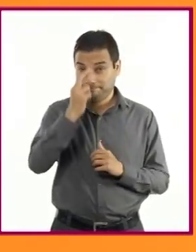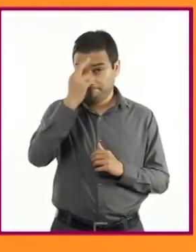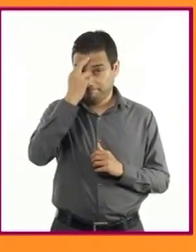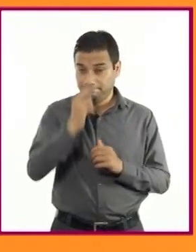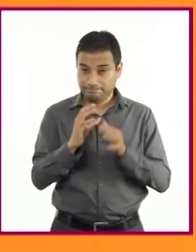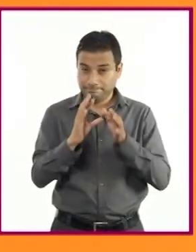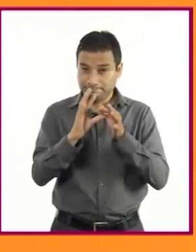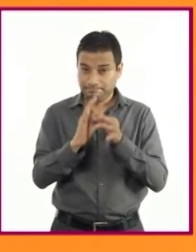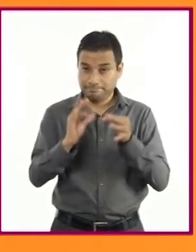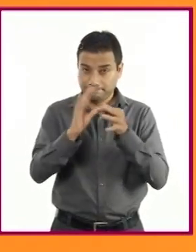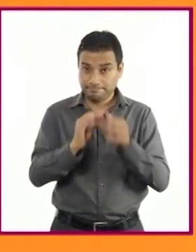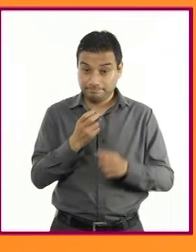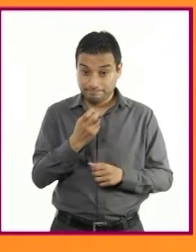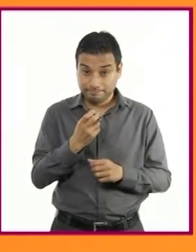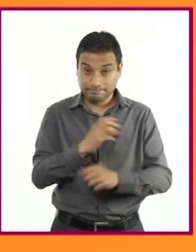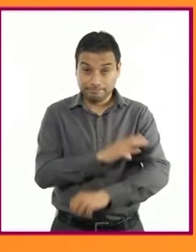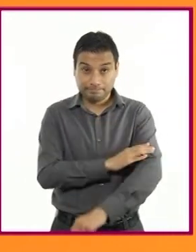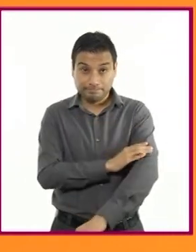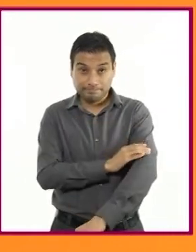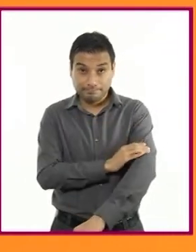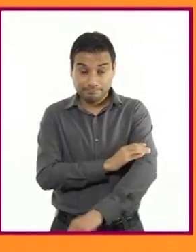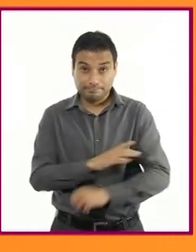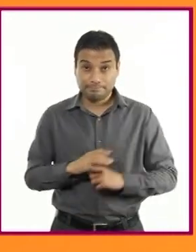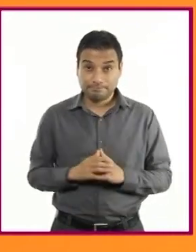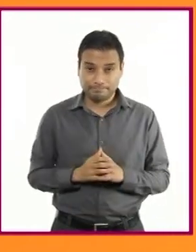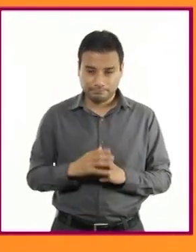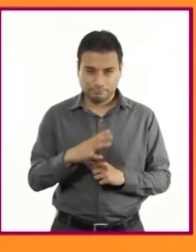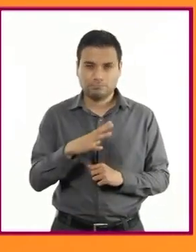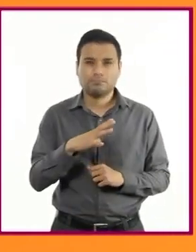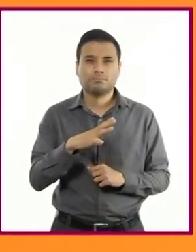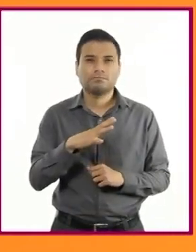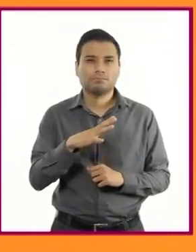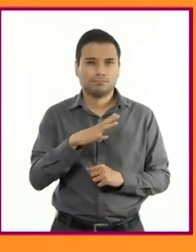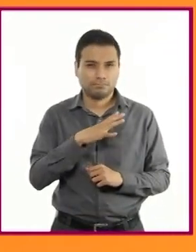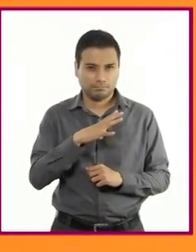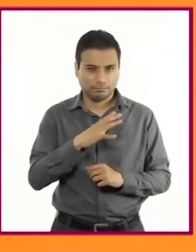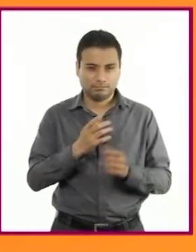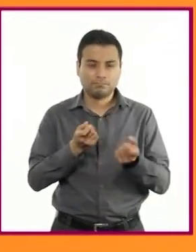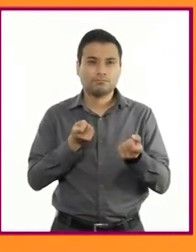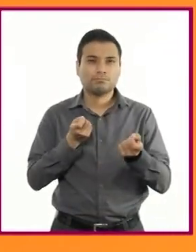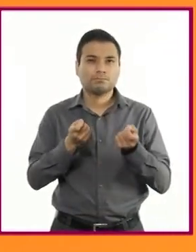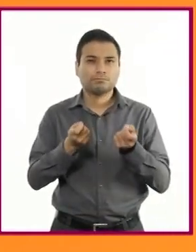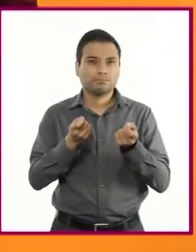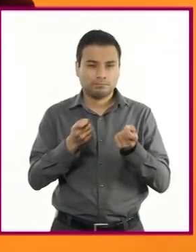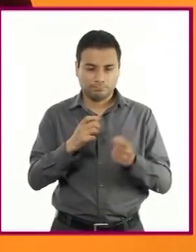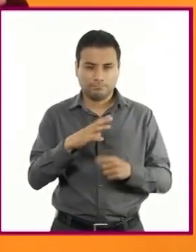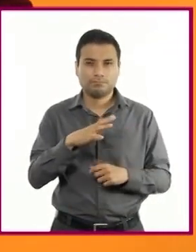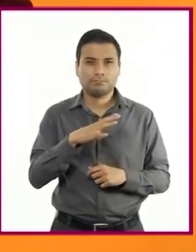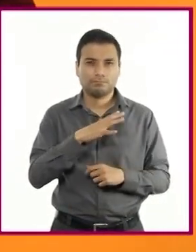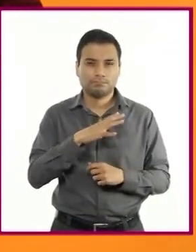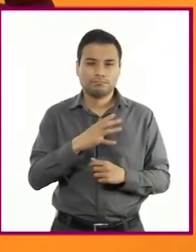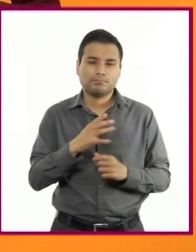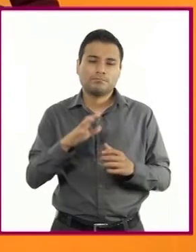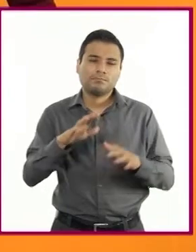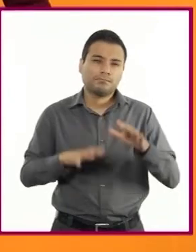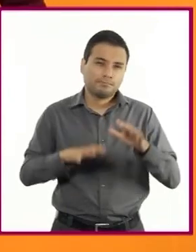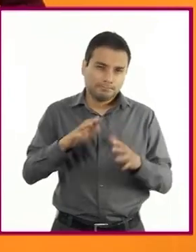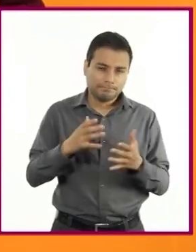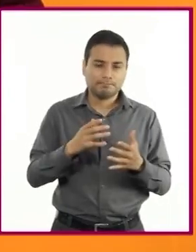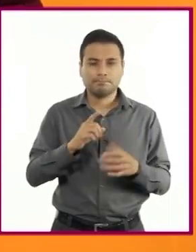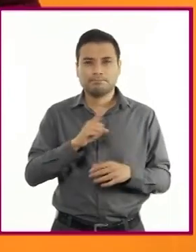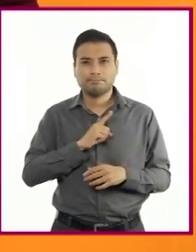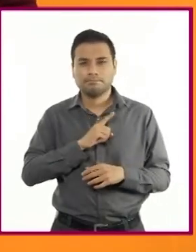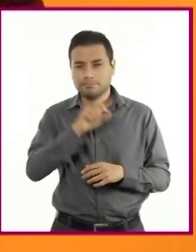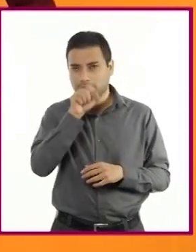que estos músculos, o su gran mayoría, tienen un grado de regulación involuntaria. Por ejemplo,